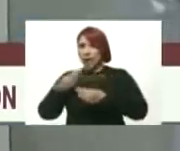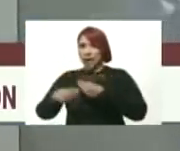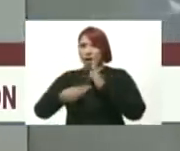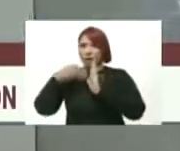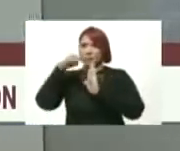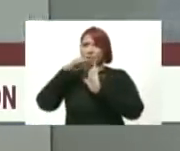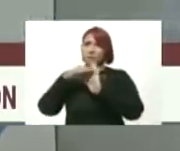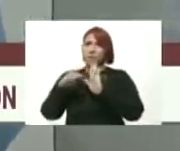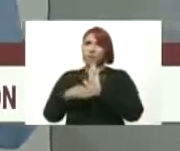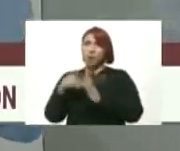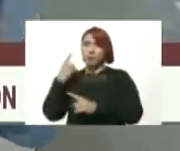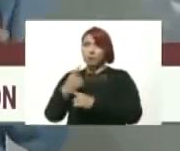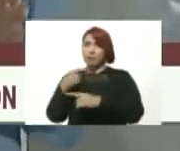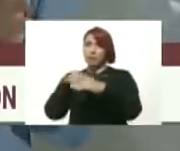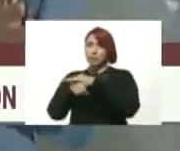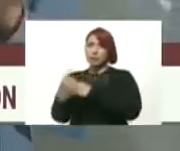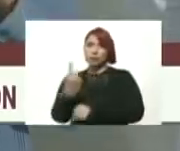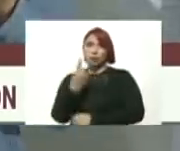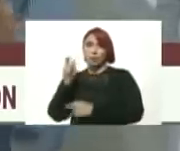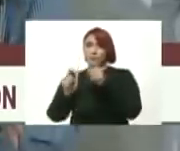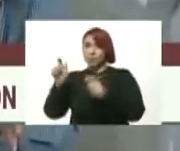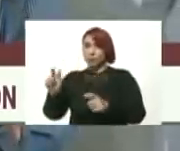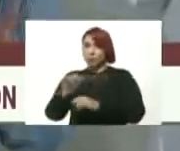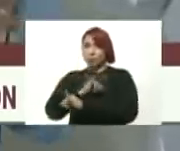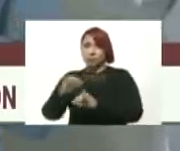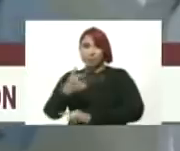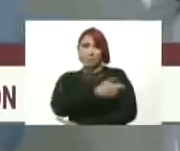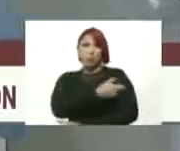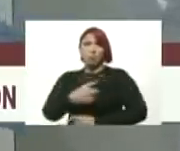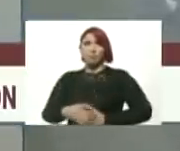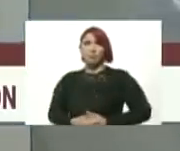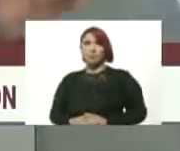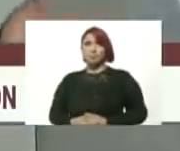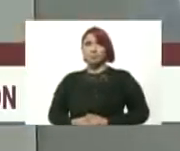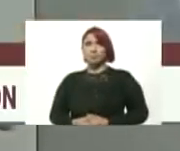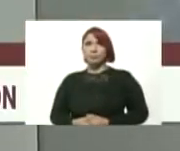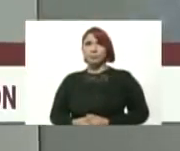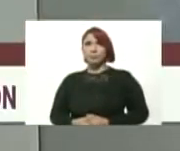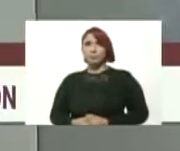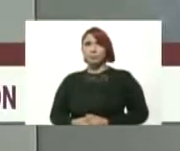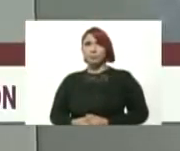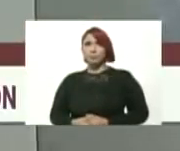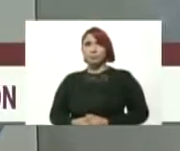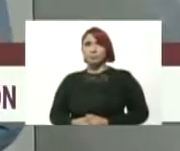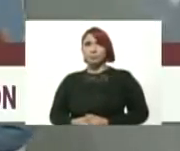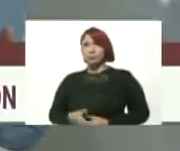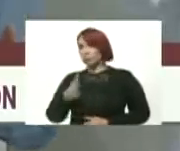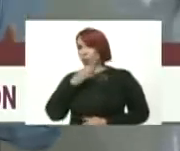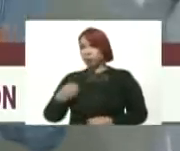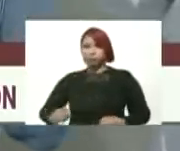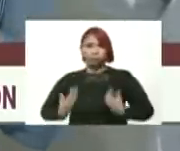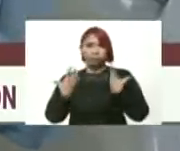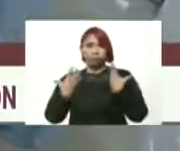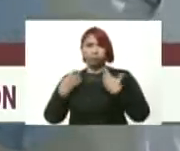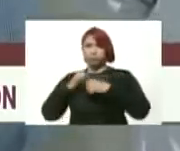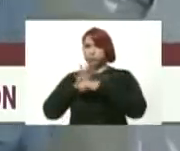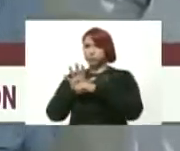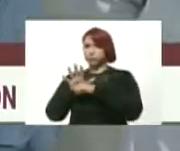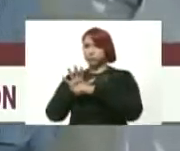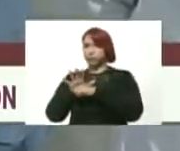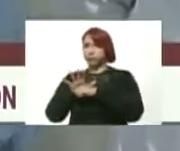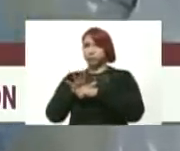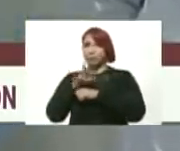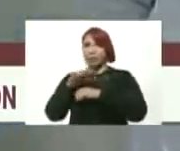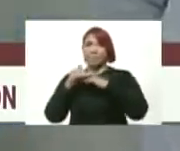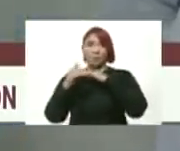deben ingresar solamente las personas vacunadas y obviamente que no estén contagiadas con el cob y 19 este es una